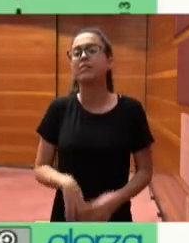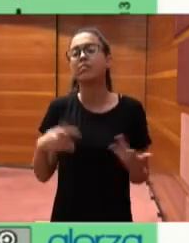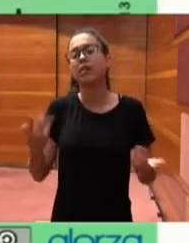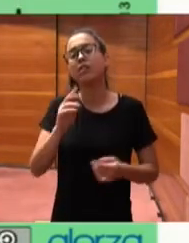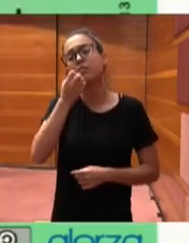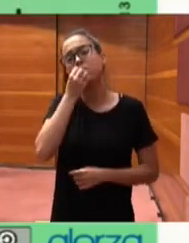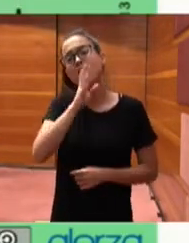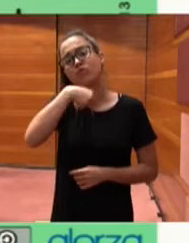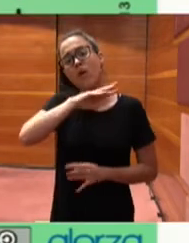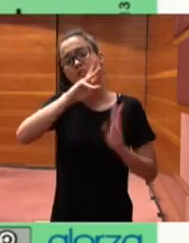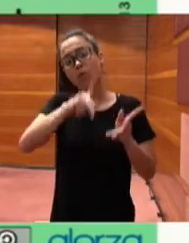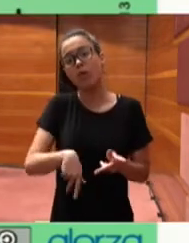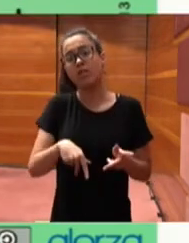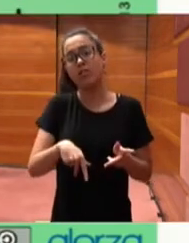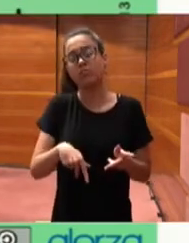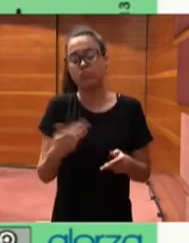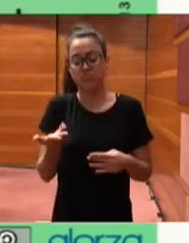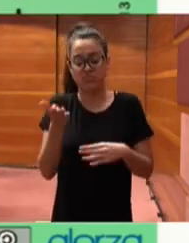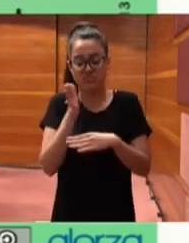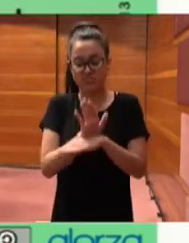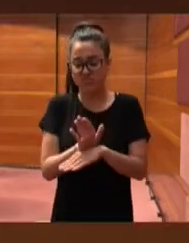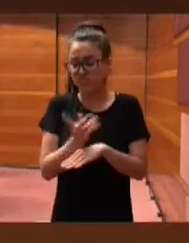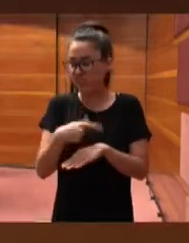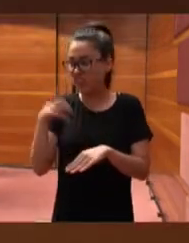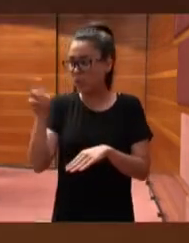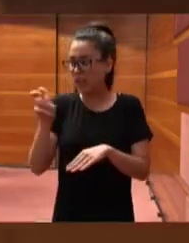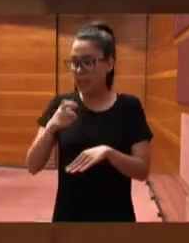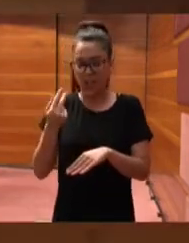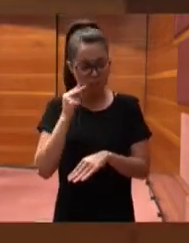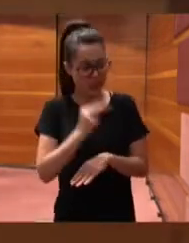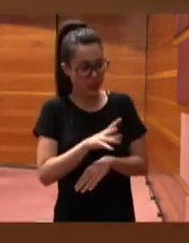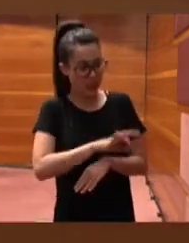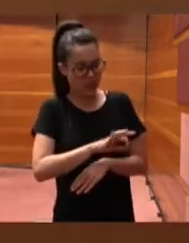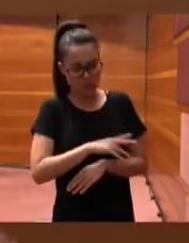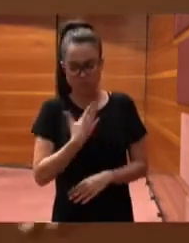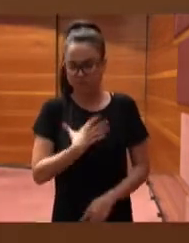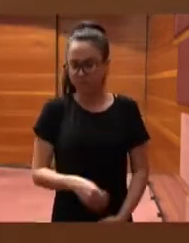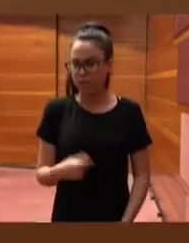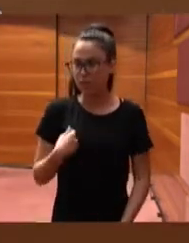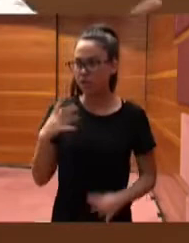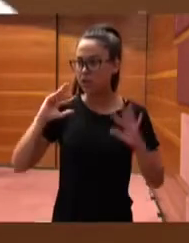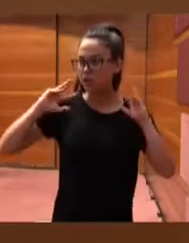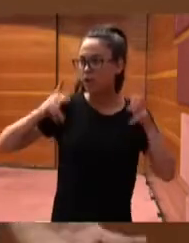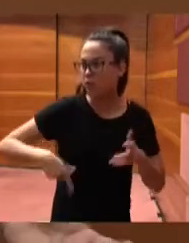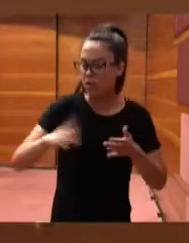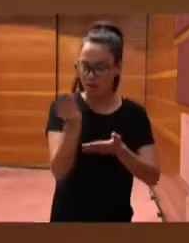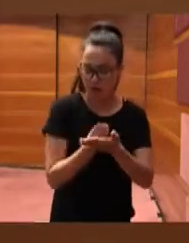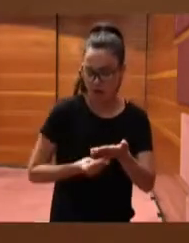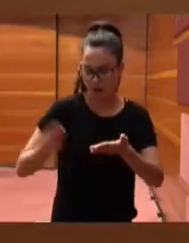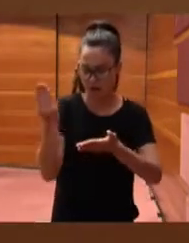nuestra rendición de cuentas y nos desesperamos y nos defraudamos, ¿no? Nos deprimimos. Dice, ¿para qué he hecho el esfuerzo de rendir cuentas si no interesa a